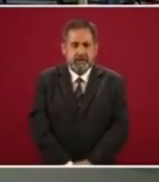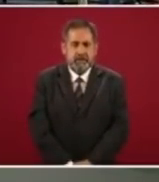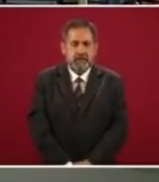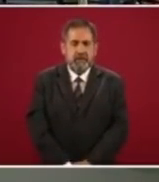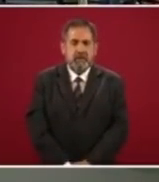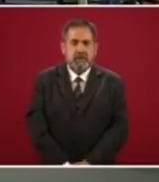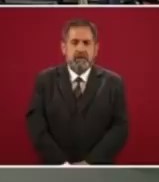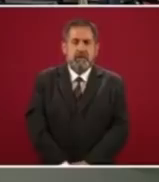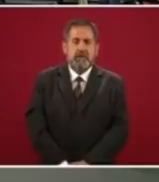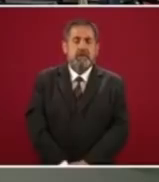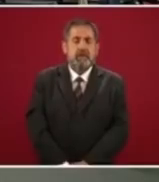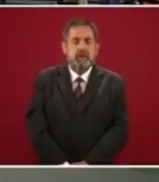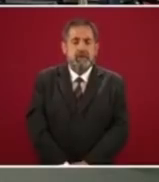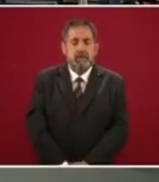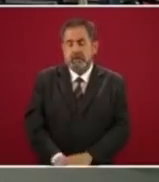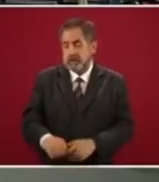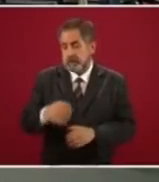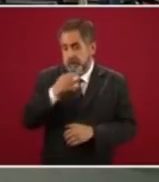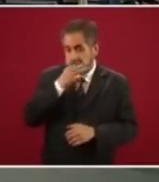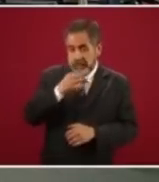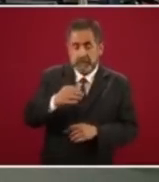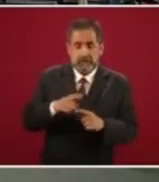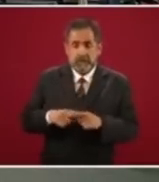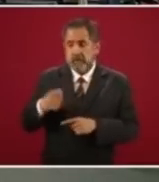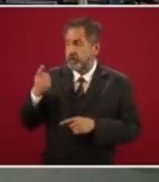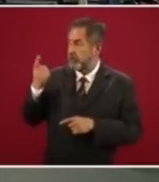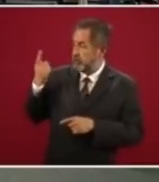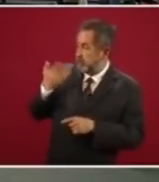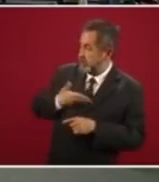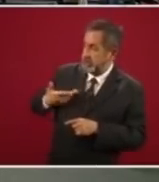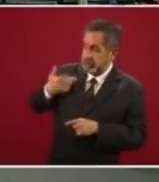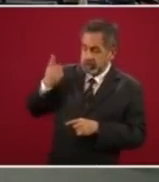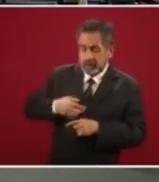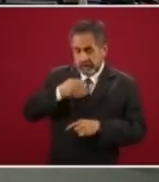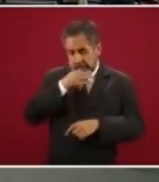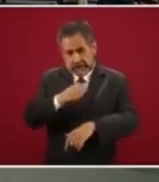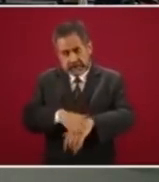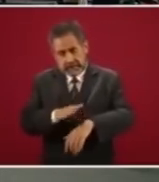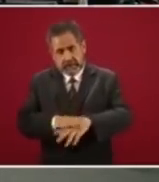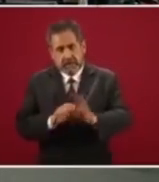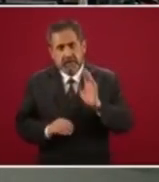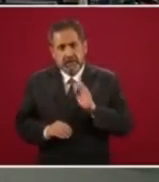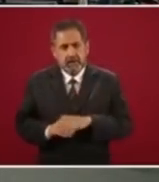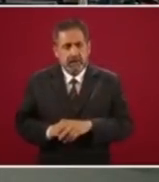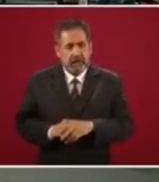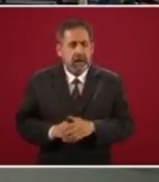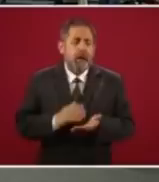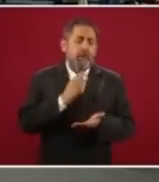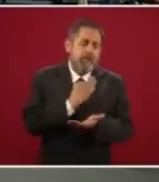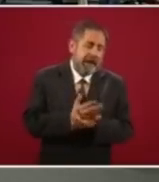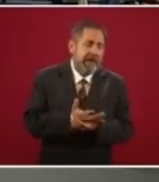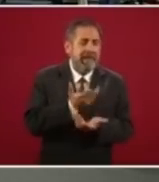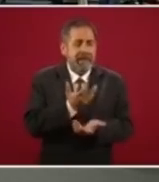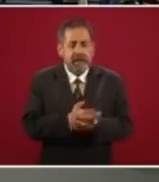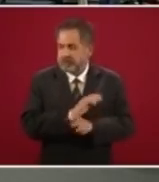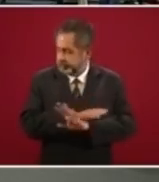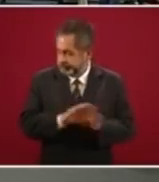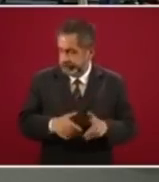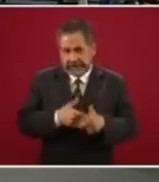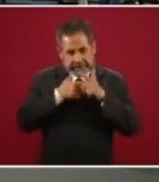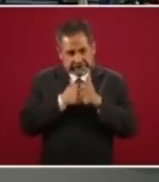Pues el mensaje y la instrucción presidencial es no descansar hasta